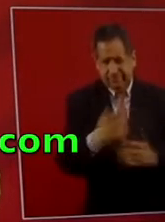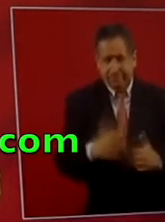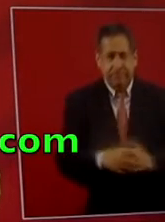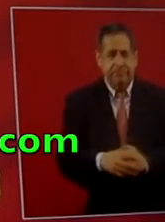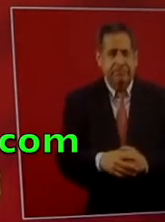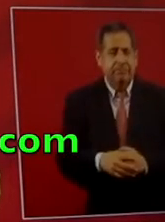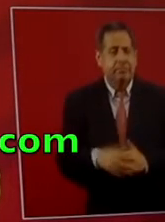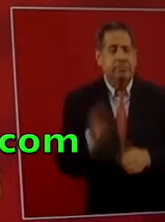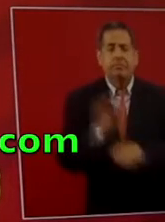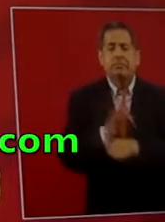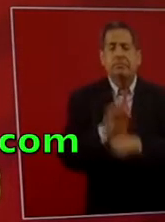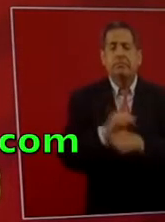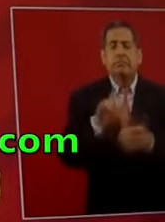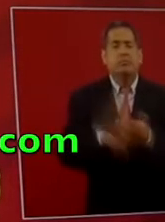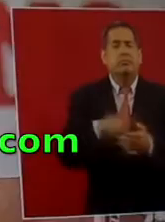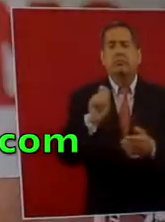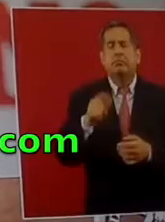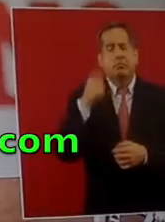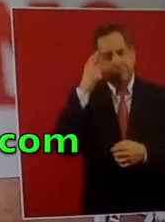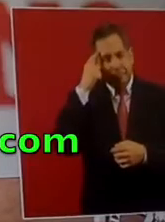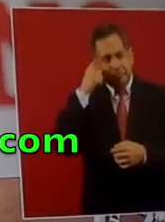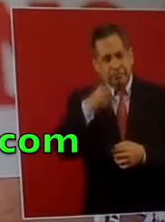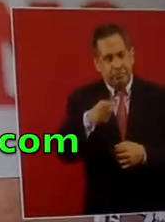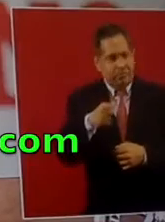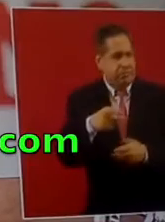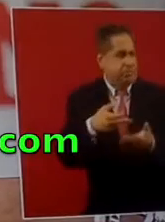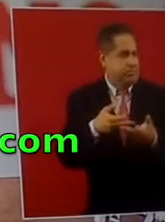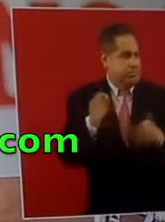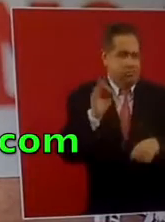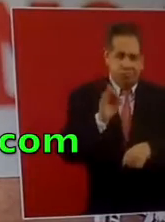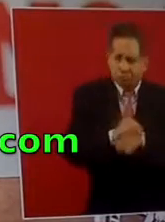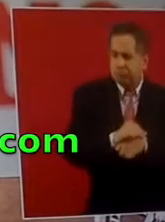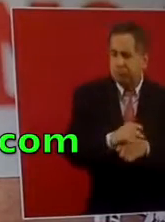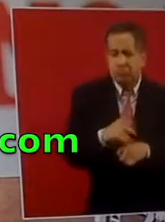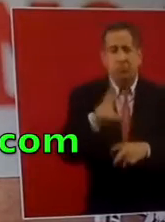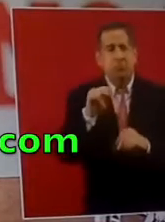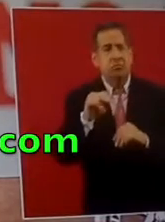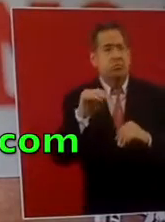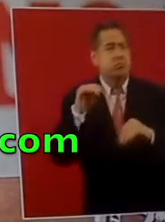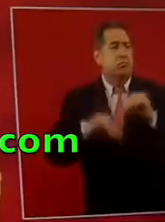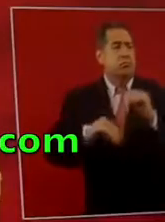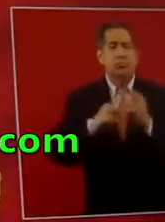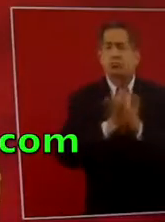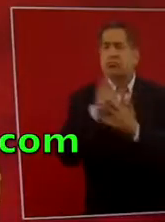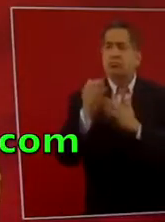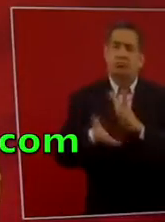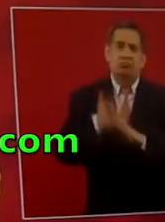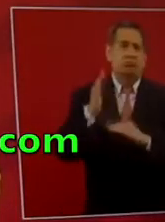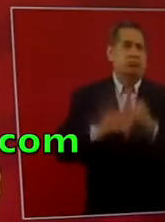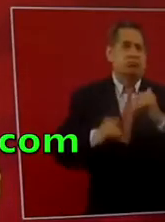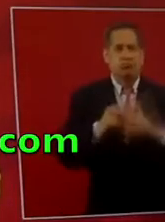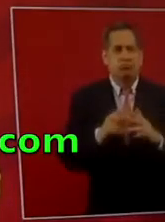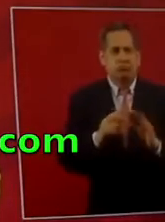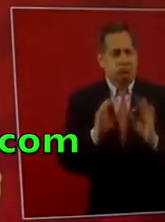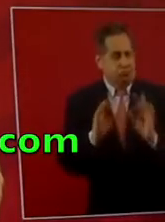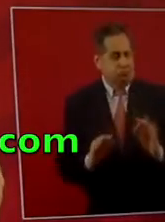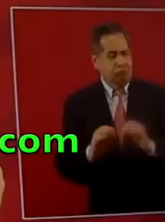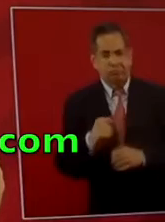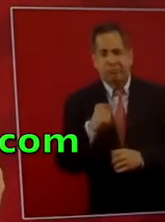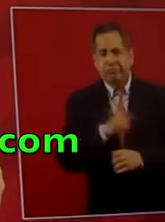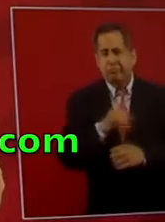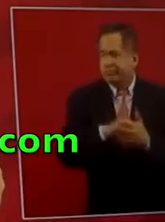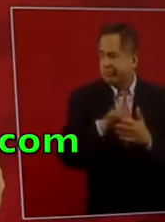costa. En este caso es la región Costa Grande, tengo entendido. Así es, toda la zona de